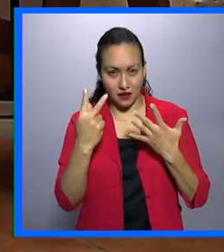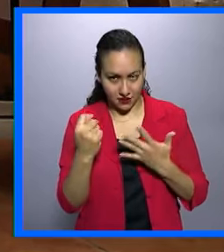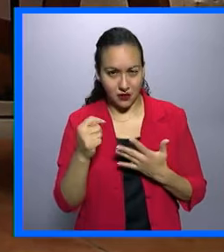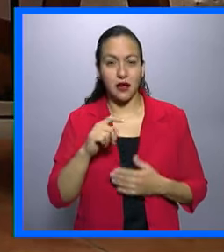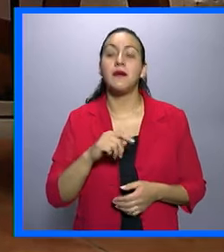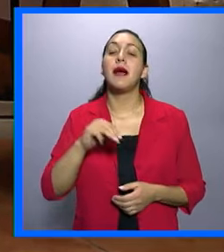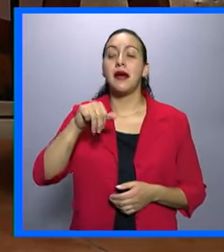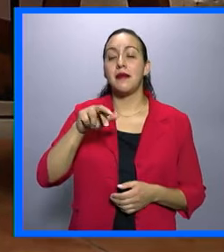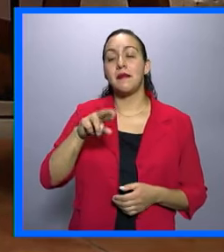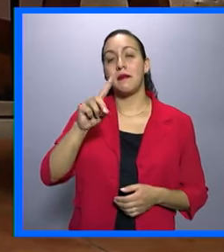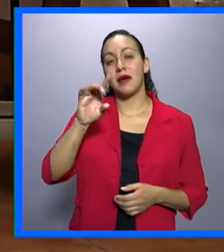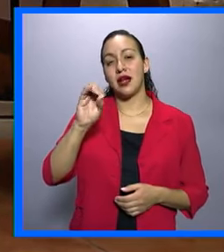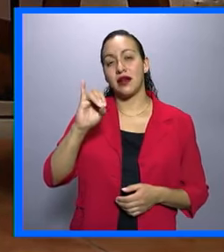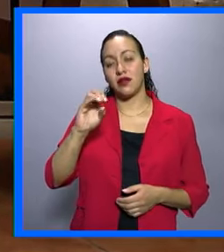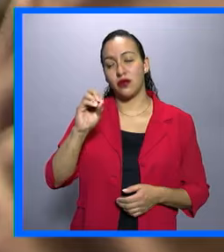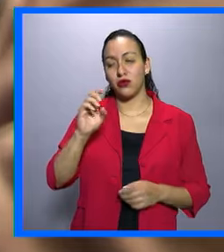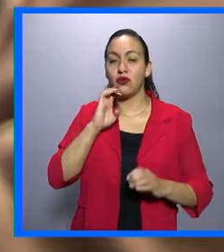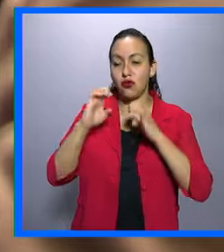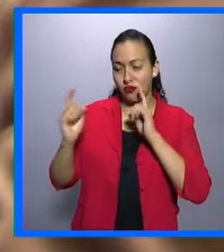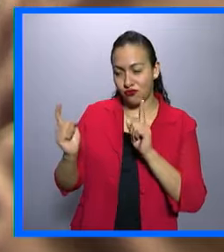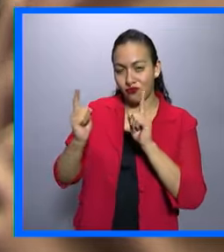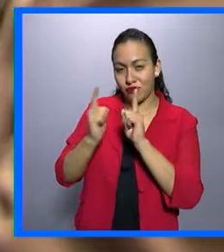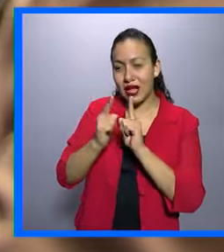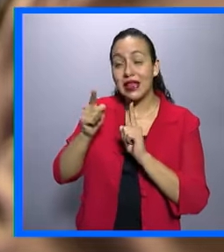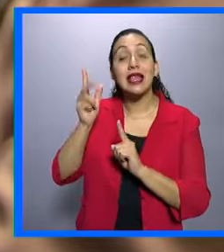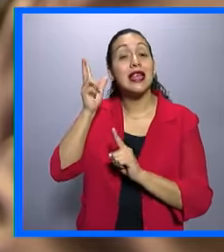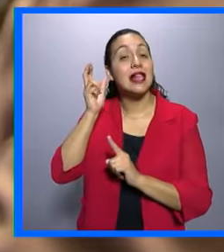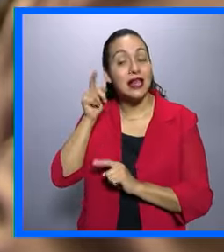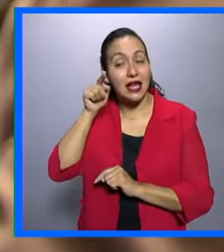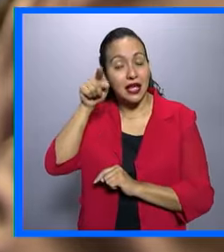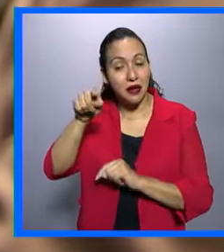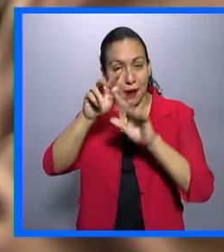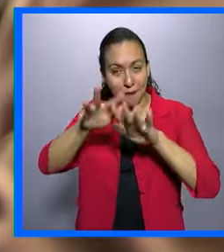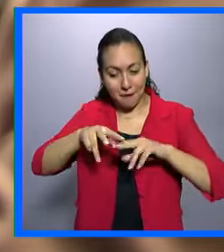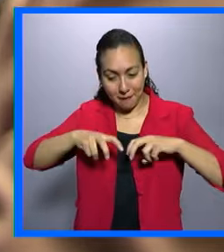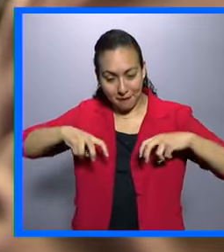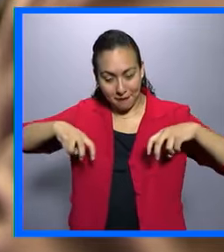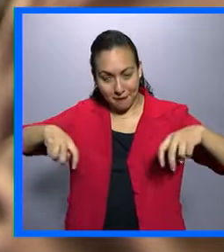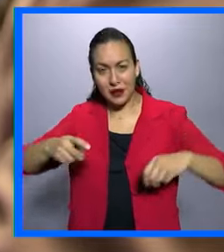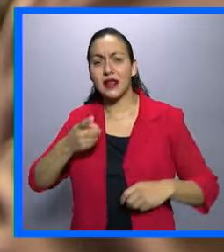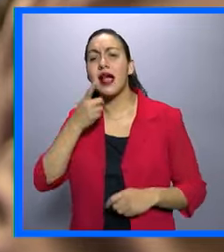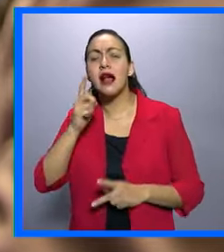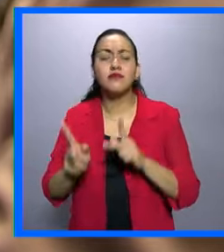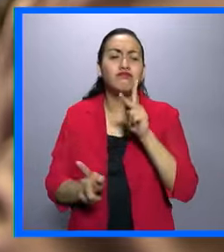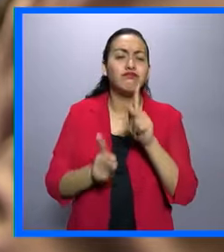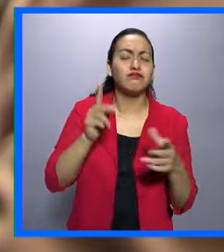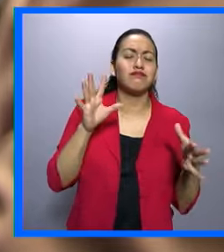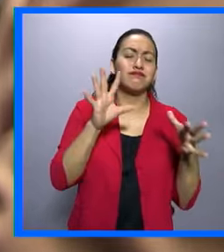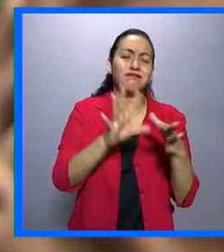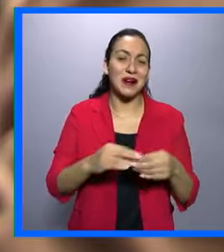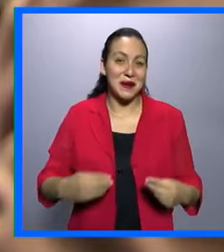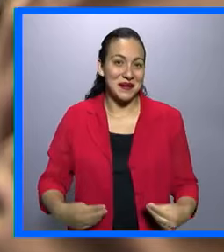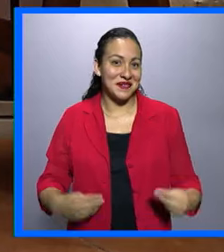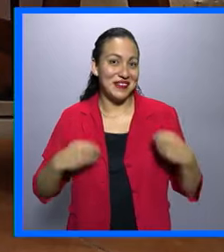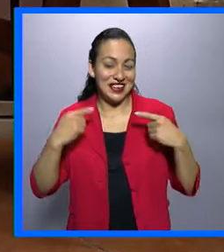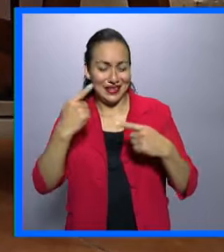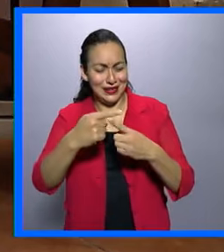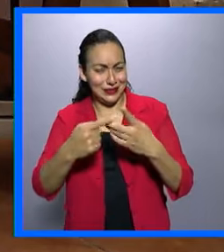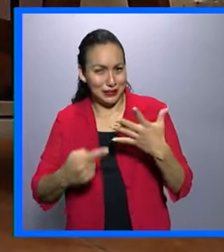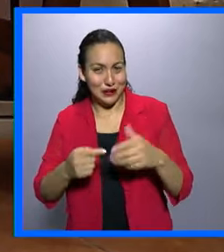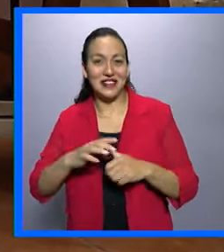La Escucha en Pleno, transmitida el domingo. La ministra conversó sobre diversos tópicos de su vida,